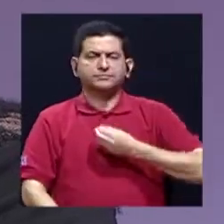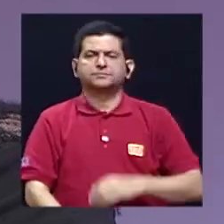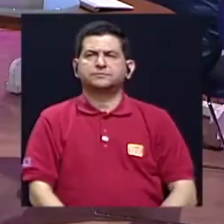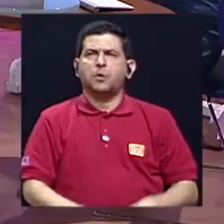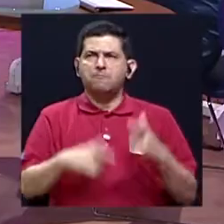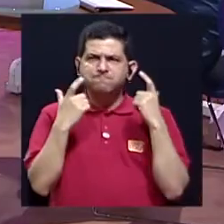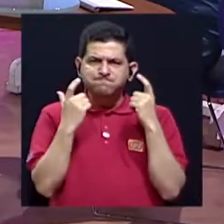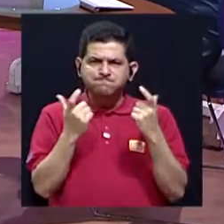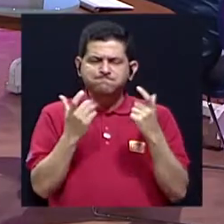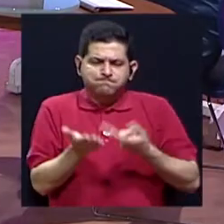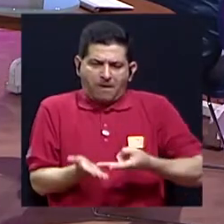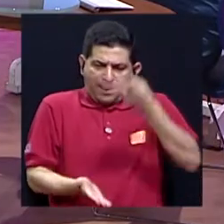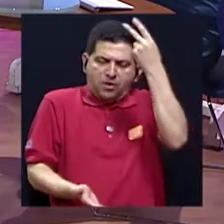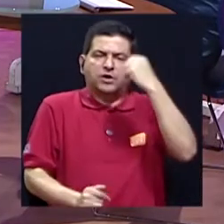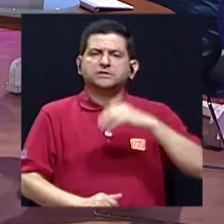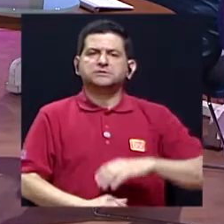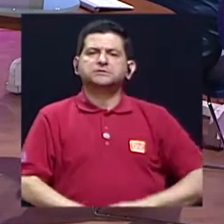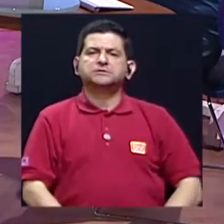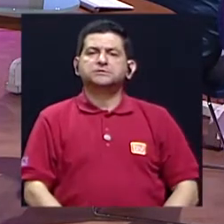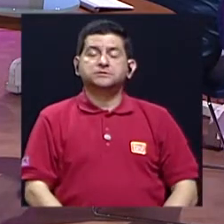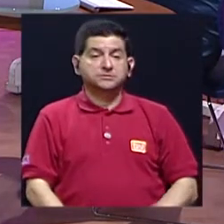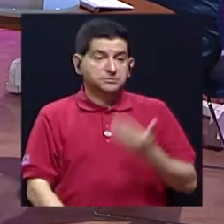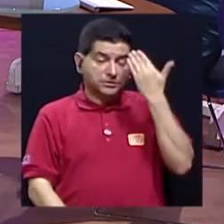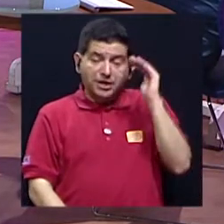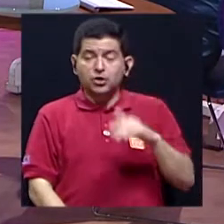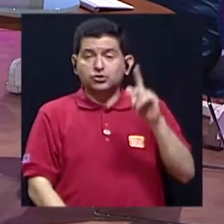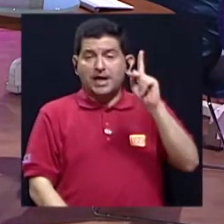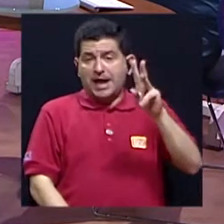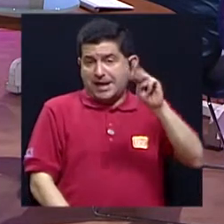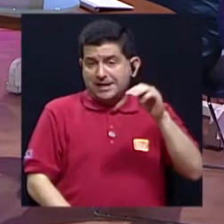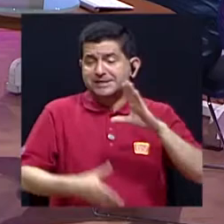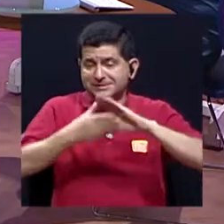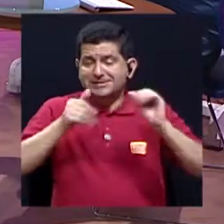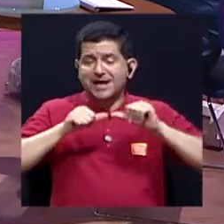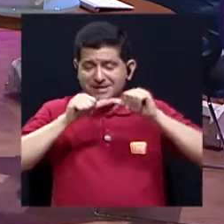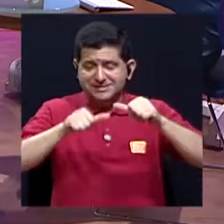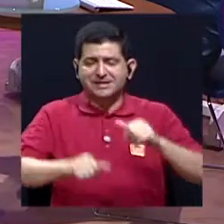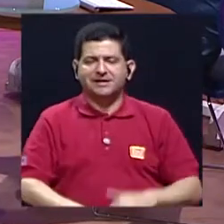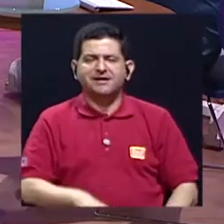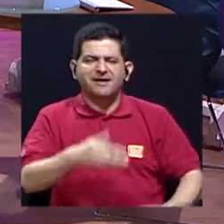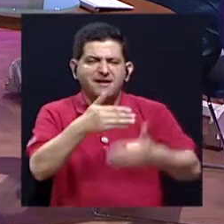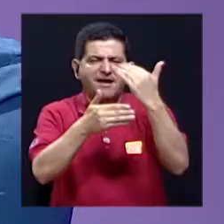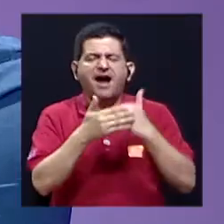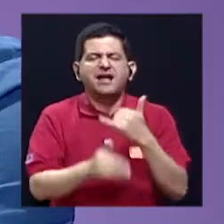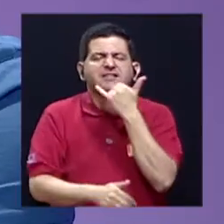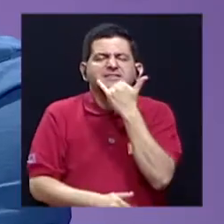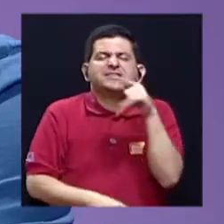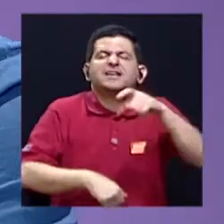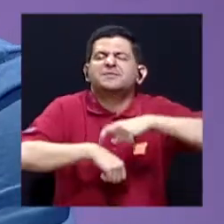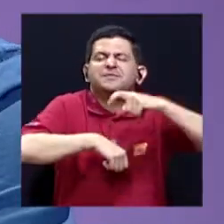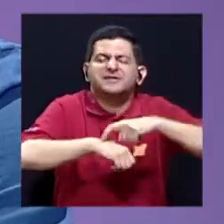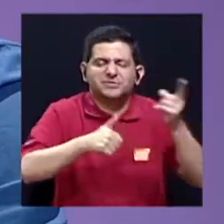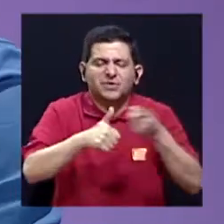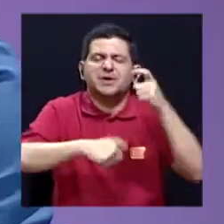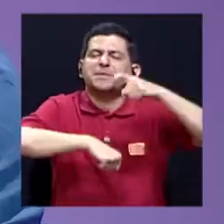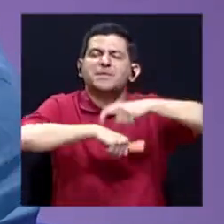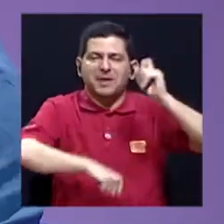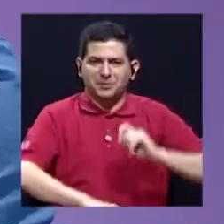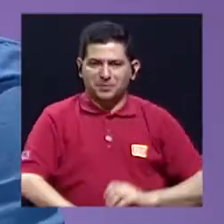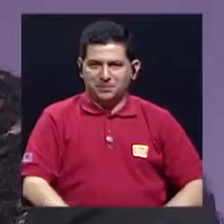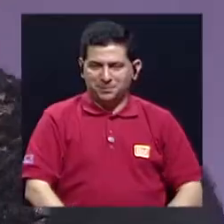muy enriquecedora, y luego, no sé si Crisia quiere compartir y después seguir con la... Antes de eso, ¿qué le pasó en ese momento, ese primer momento?